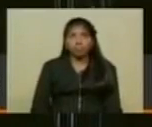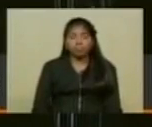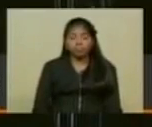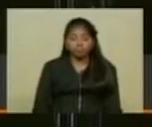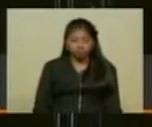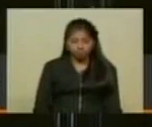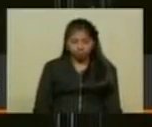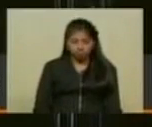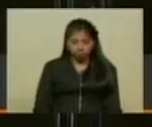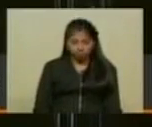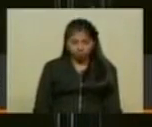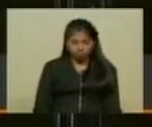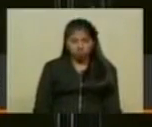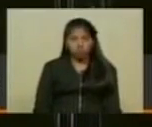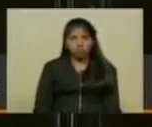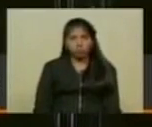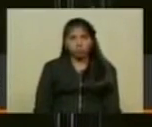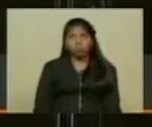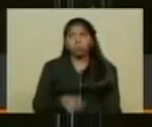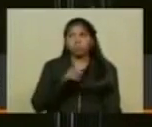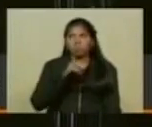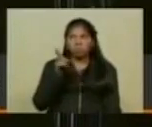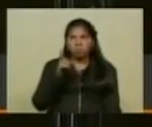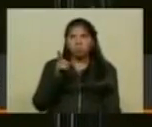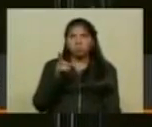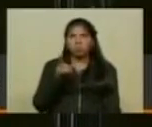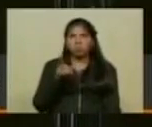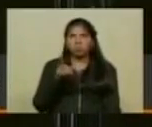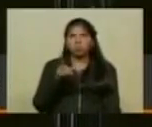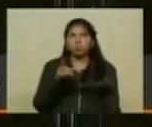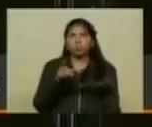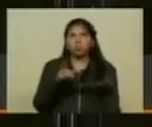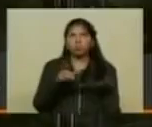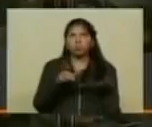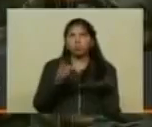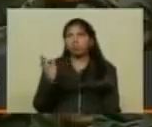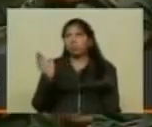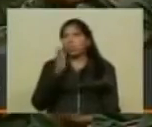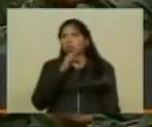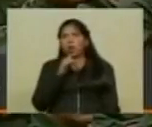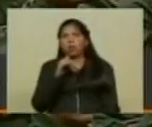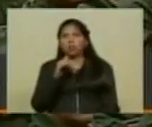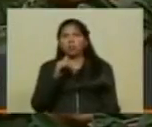Y el año 2017 ellos entraron como en una indefinición.